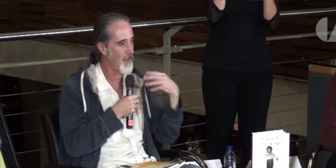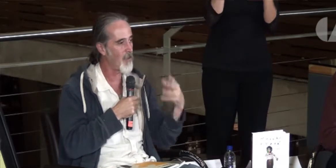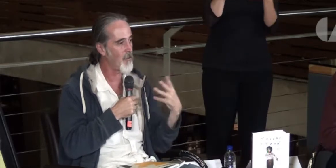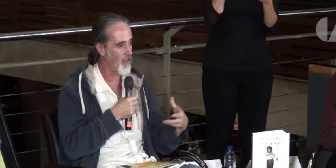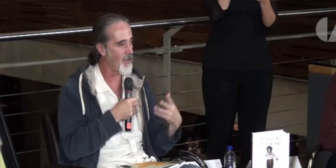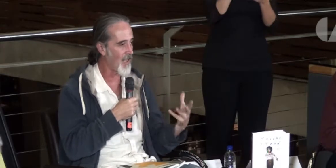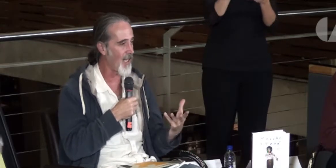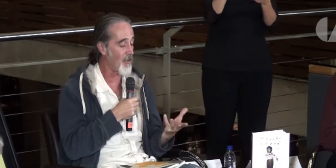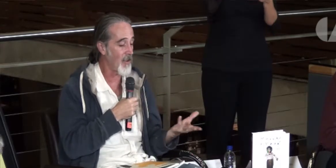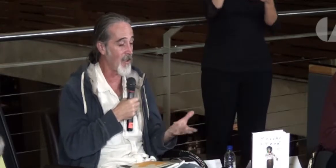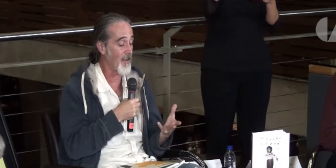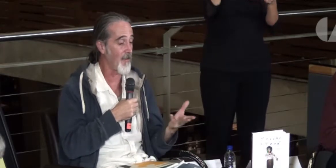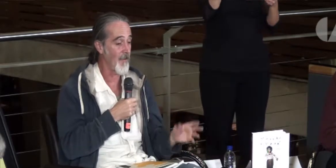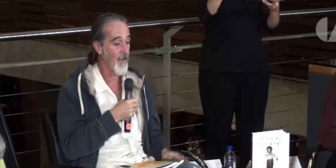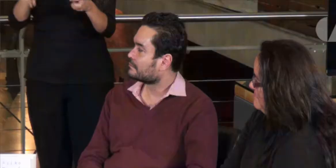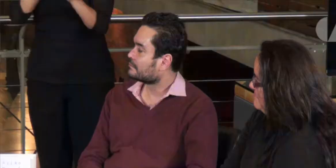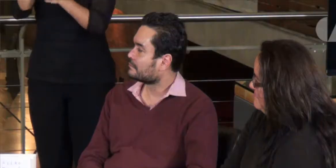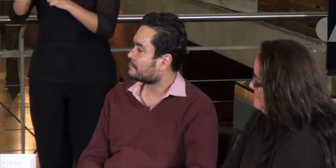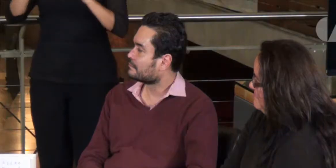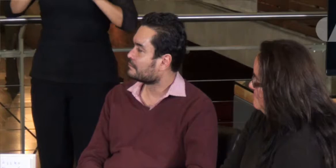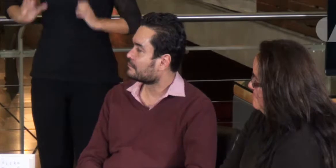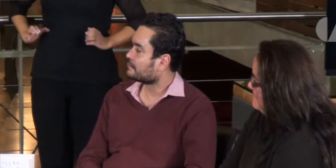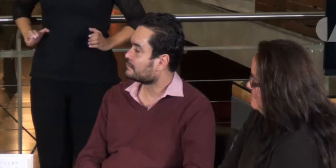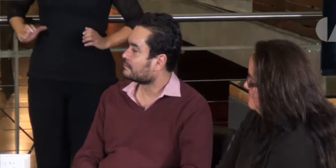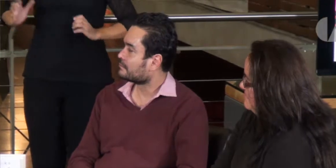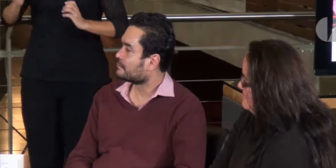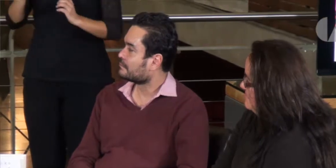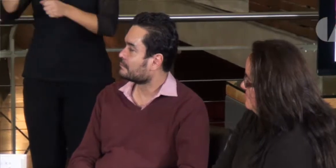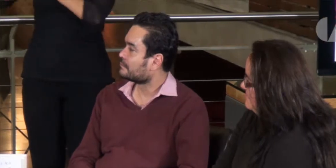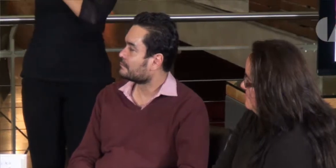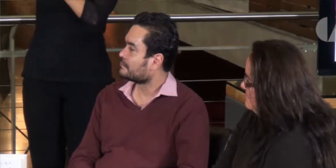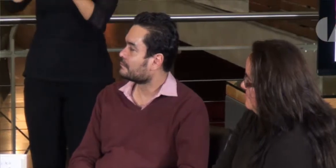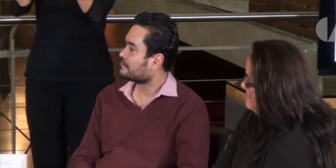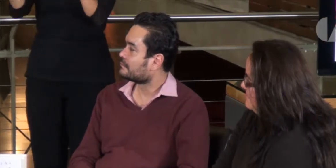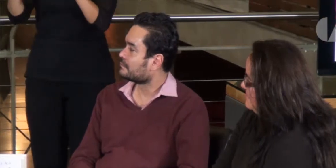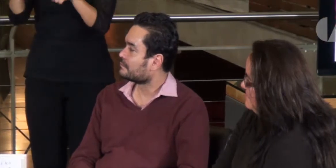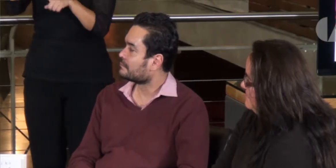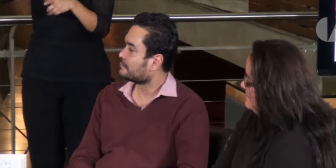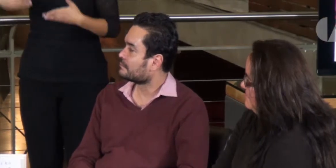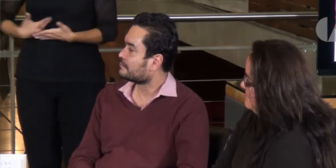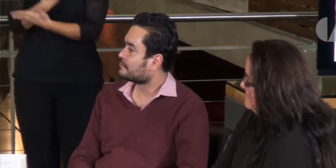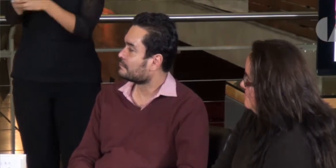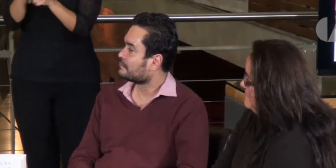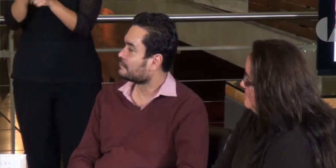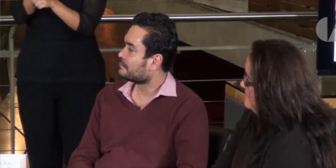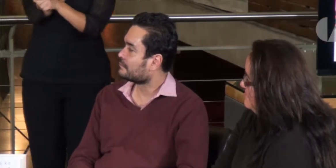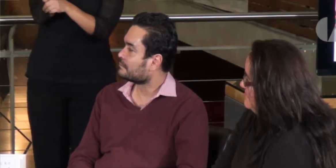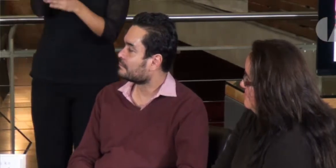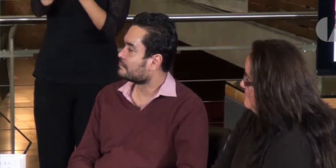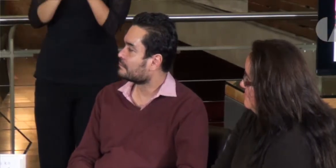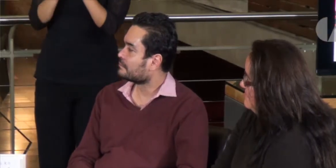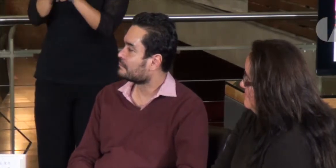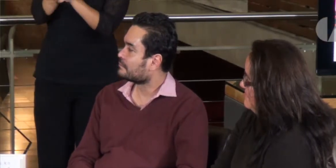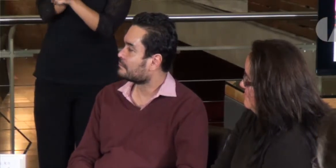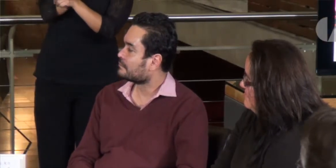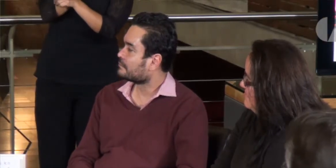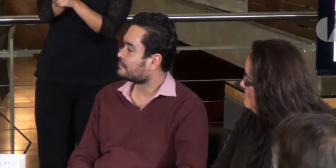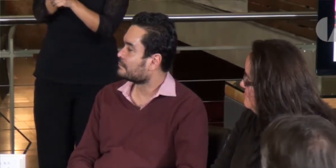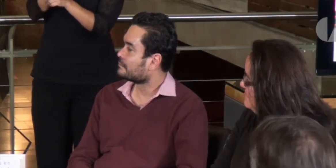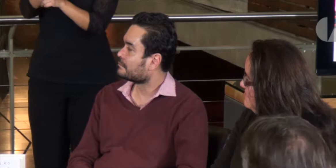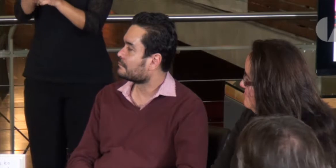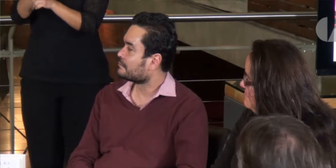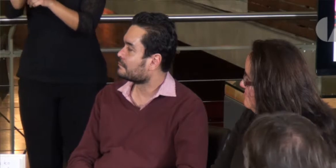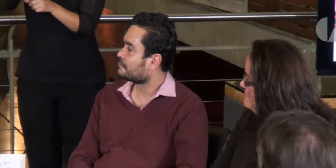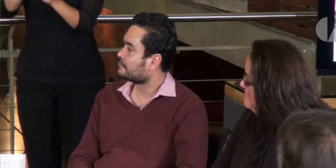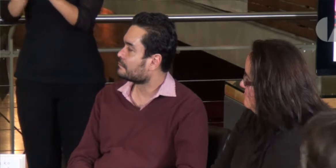tienen un montón de rasgos que sobre todo siendo prematuro puede parecer que tiene los chicos con síndrome